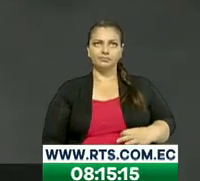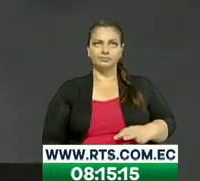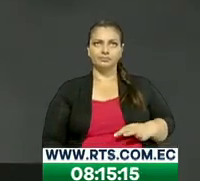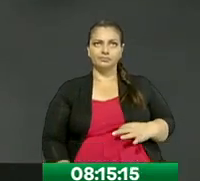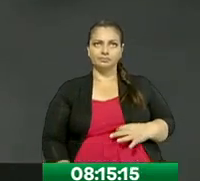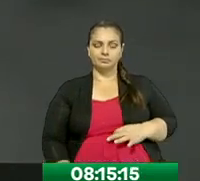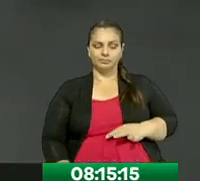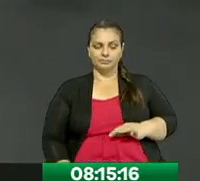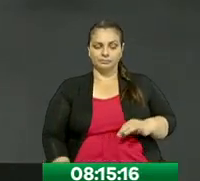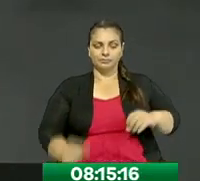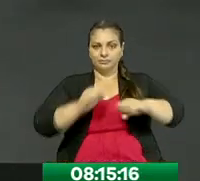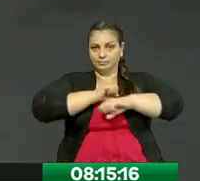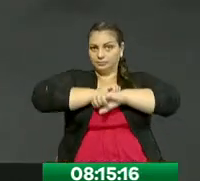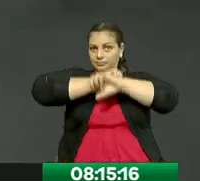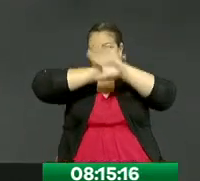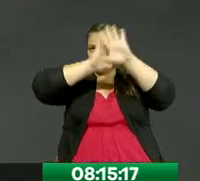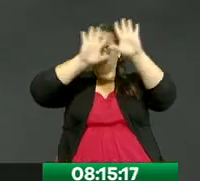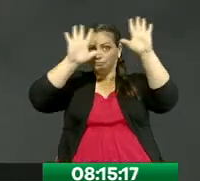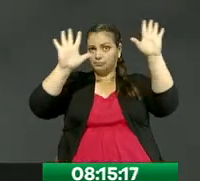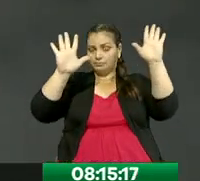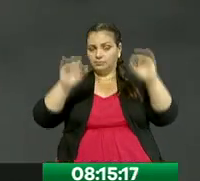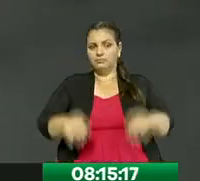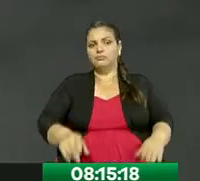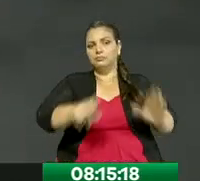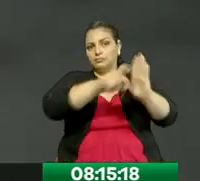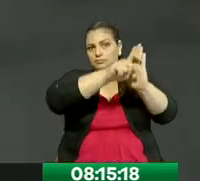Caminaron por el exterior del local comercial.